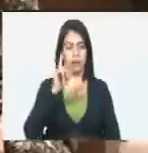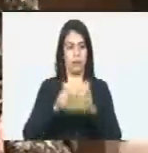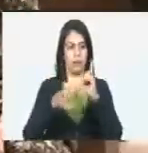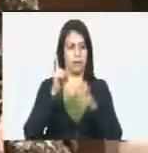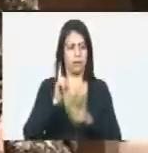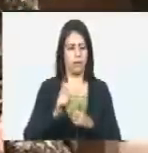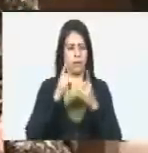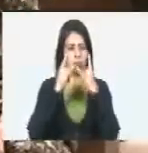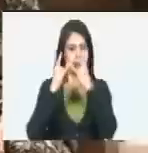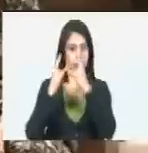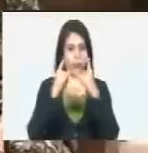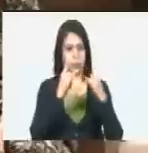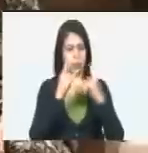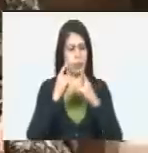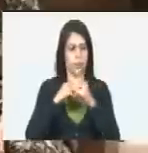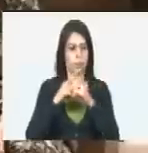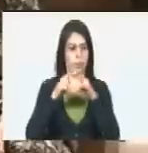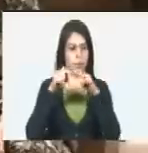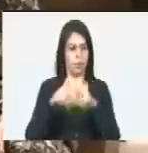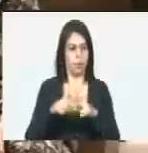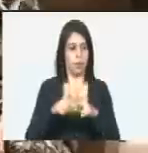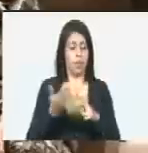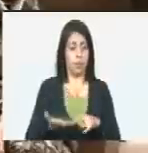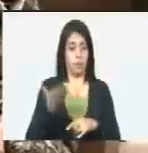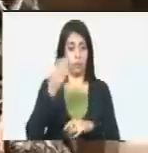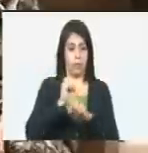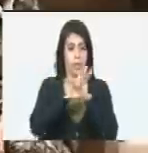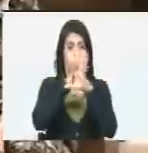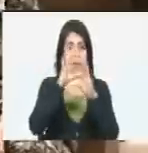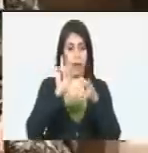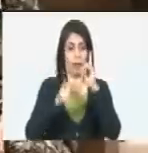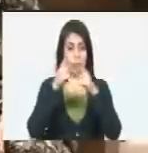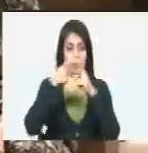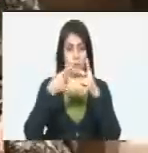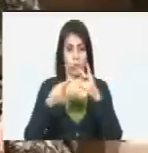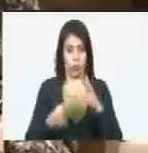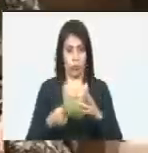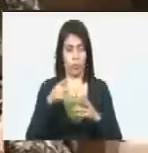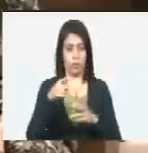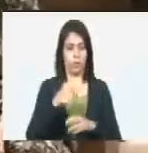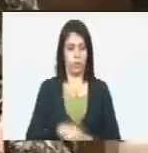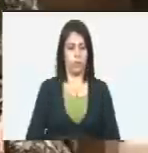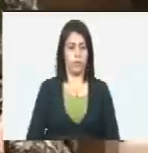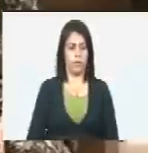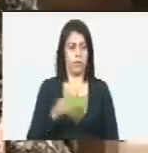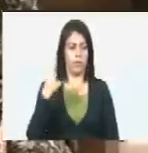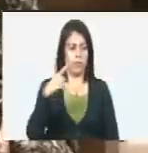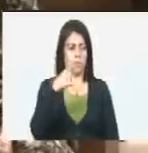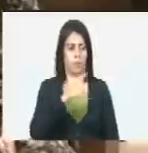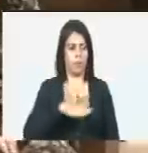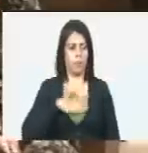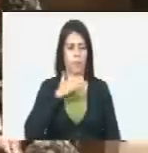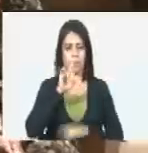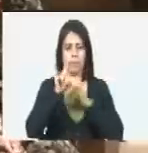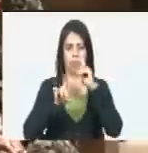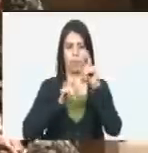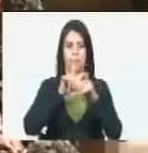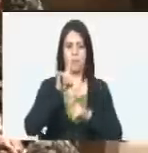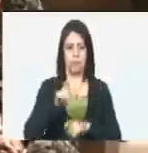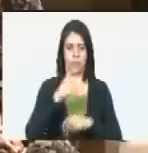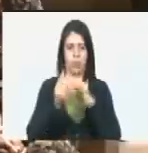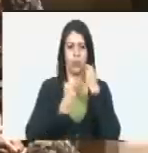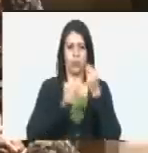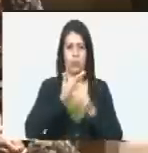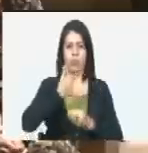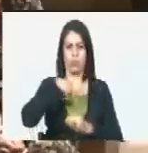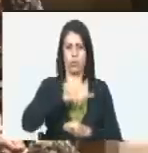abstracciones, es menester aclarar algunas cosas. Había quien se preguntaba, bueno, ¿cómo es que nosotros